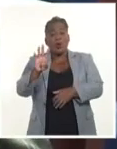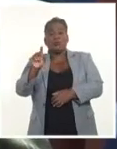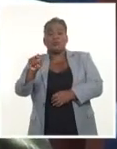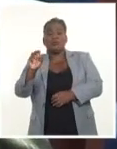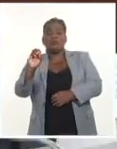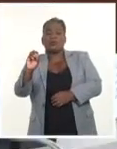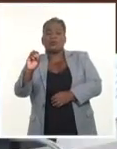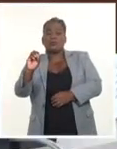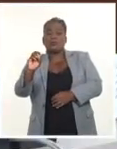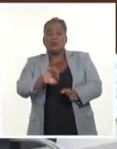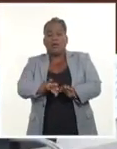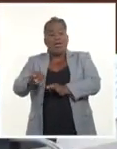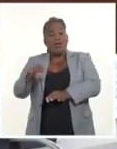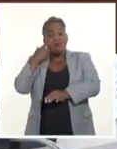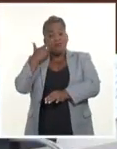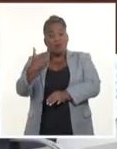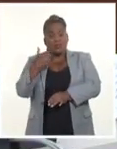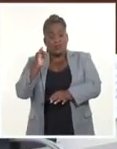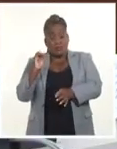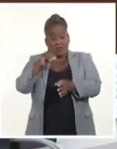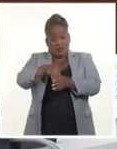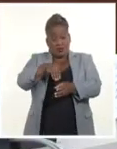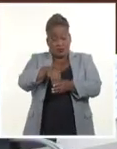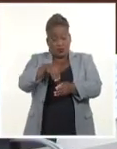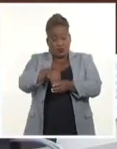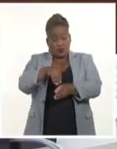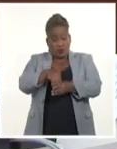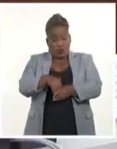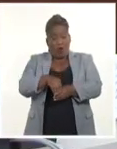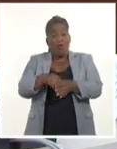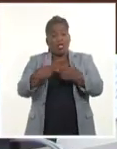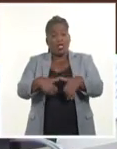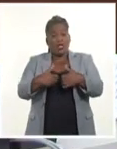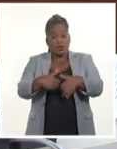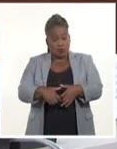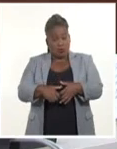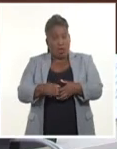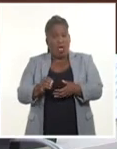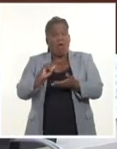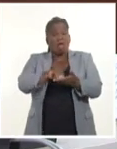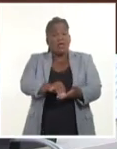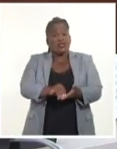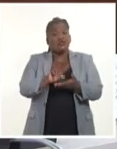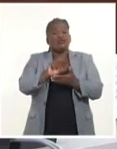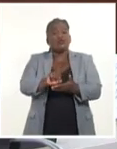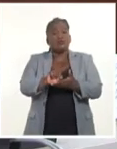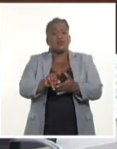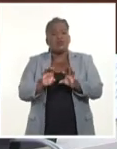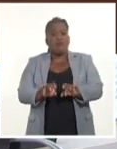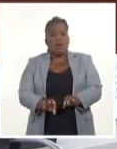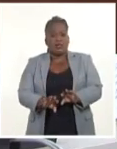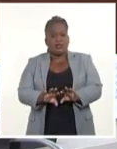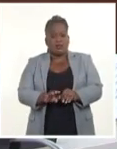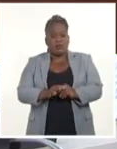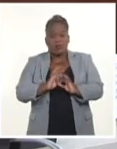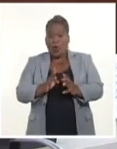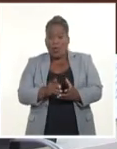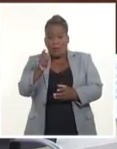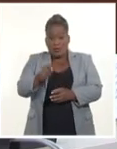Lo otro, la importancia que tiene la integración de la industria de aplicaciones y servicios informáticos, con todos los actores económicos. Y creo que